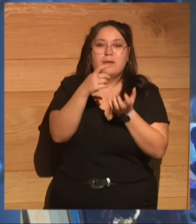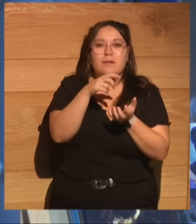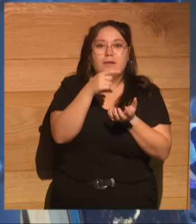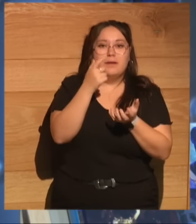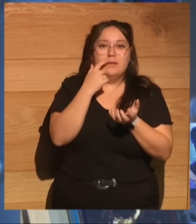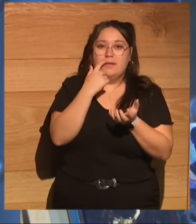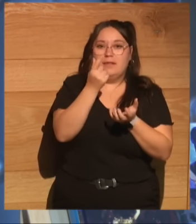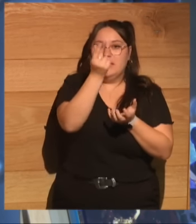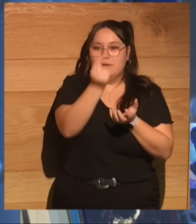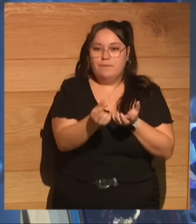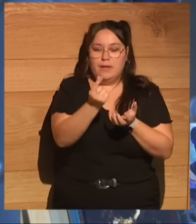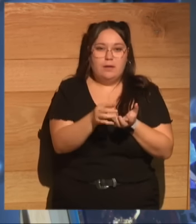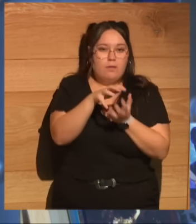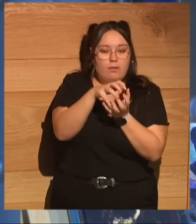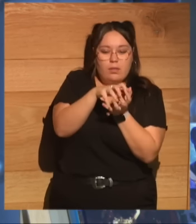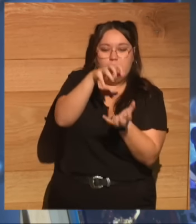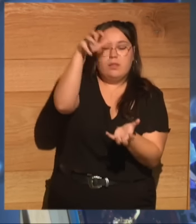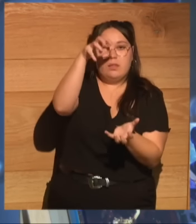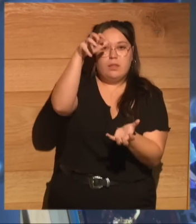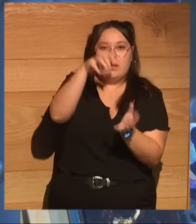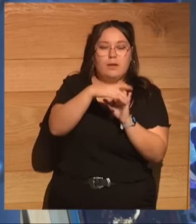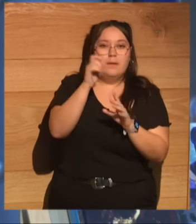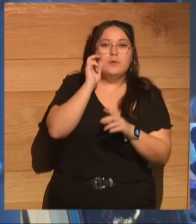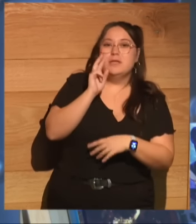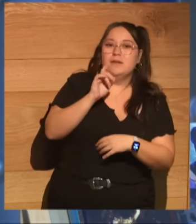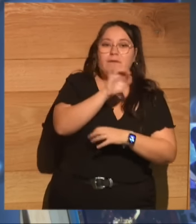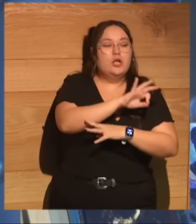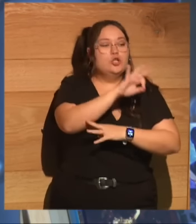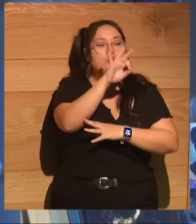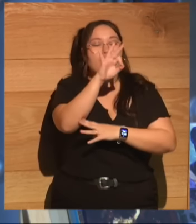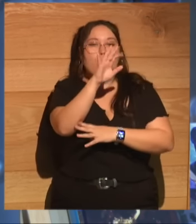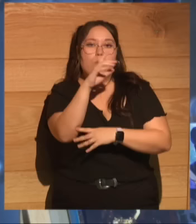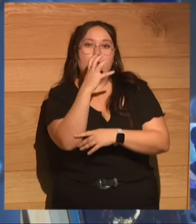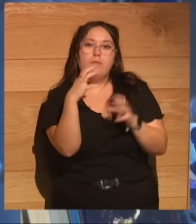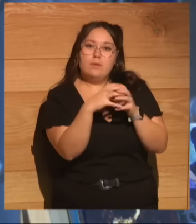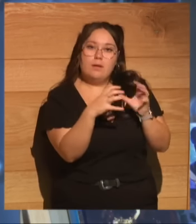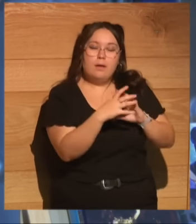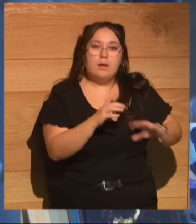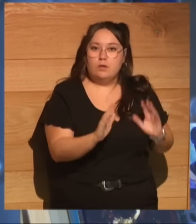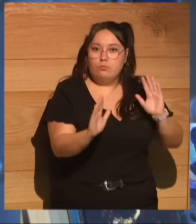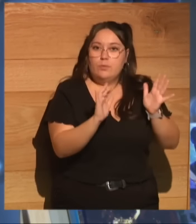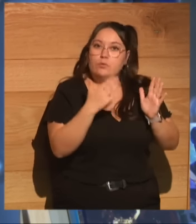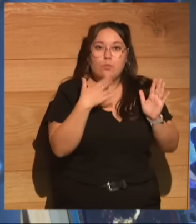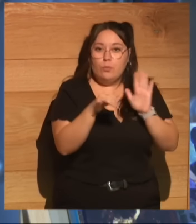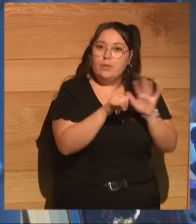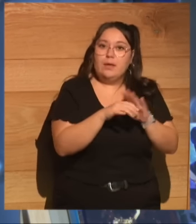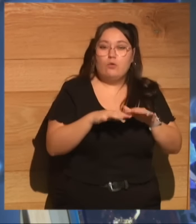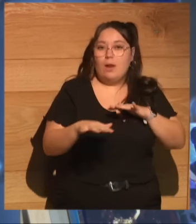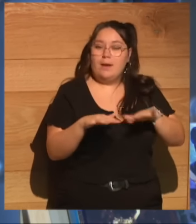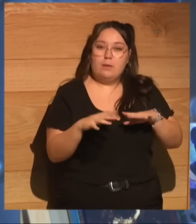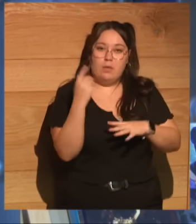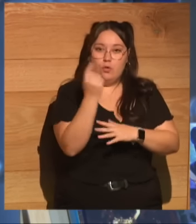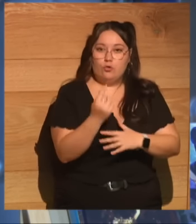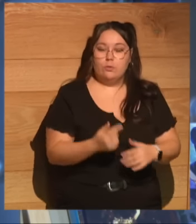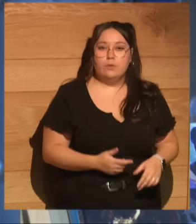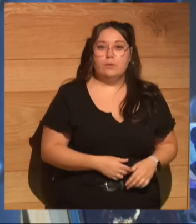de dientes que filtran el sol naranja que llega por la mañana. Es un momento nuevamente muy, muy cercano a la animación. Y